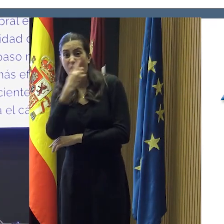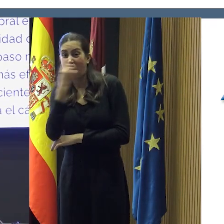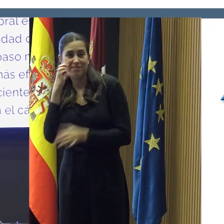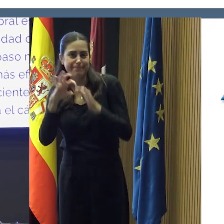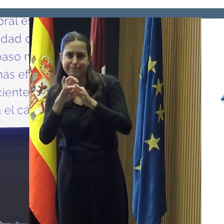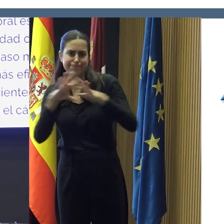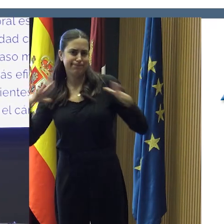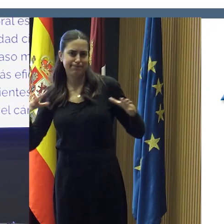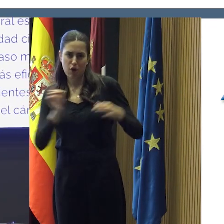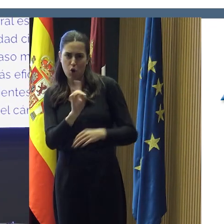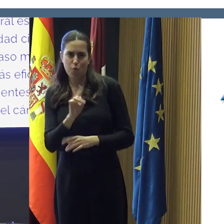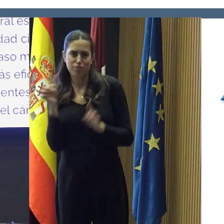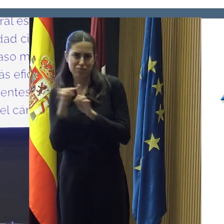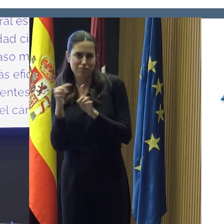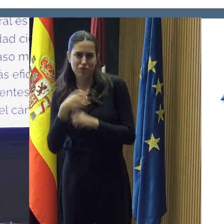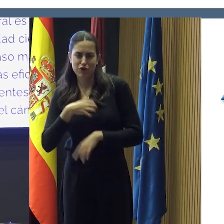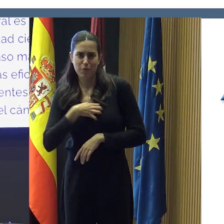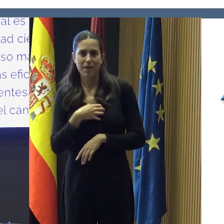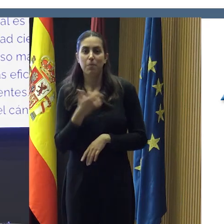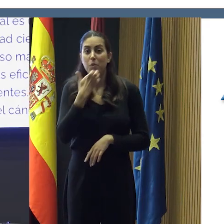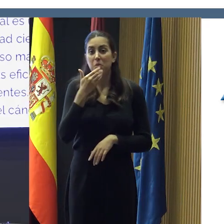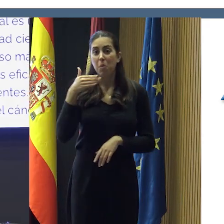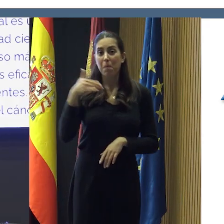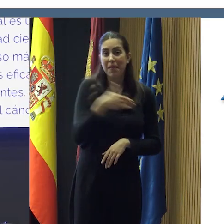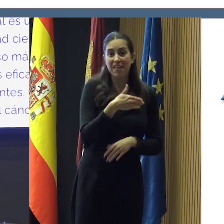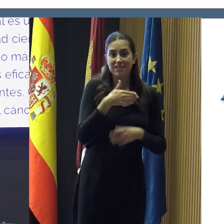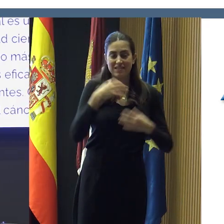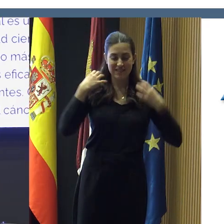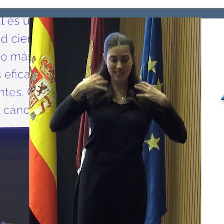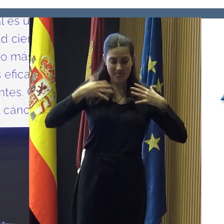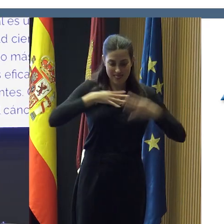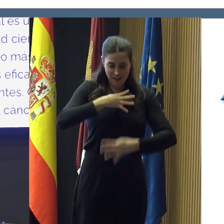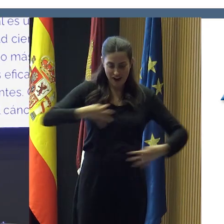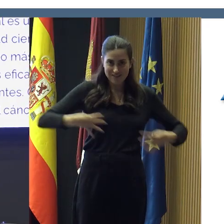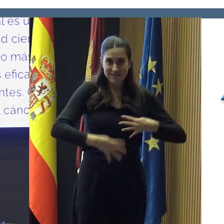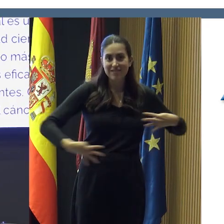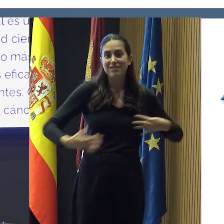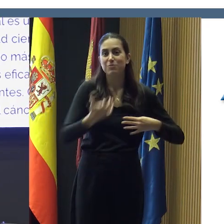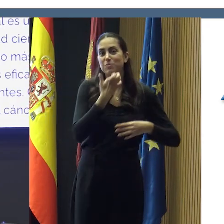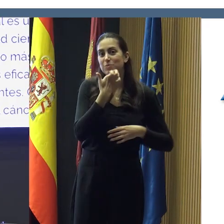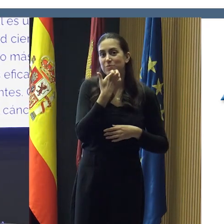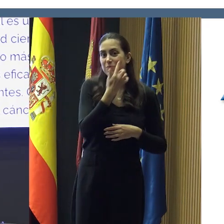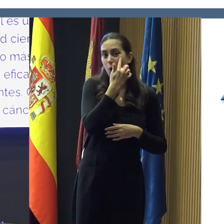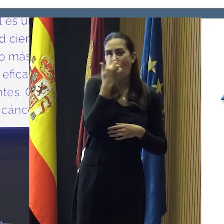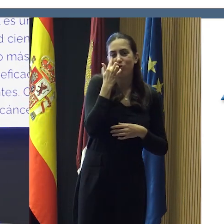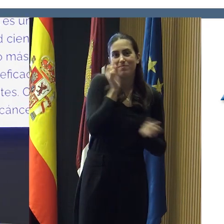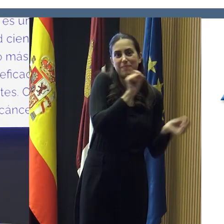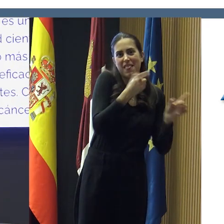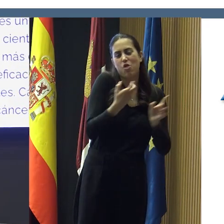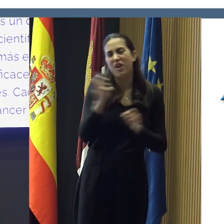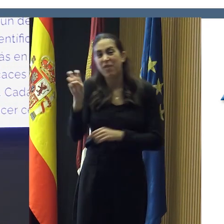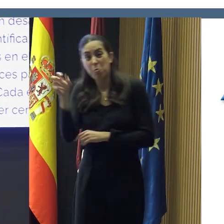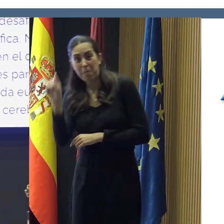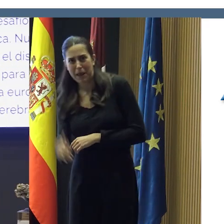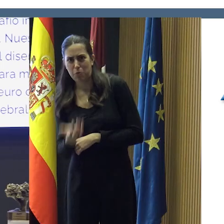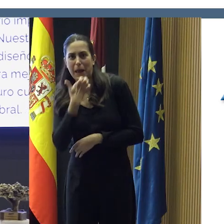ojo. Se usa más pez cebra, o sea, peces se parecen más al humano en los ojos que un ratón, por poner un ejemplo.